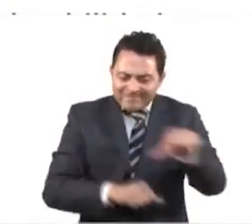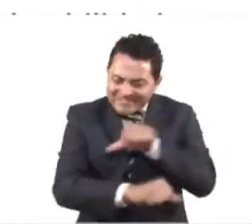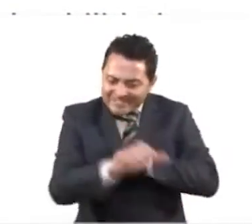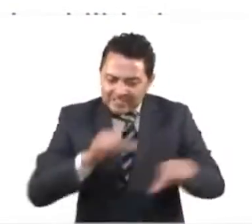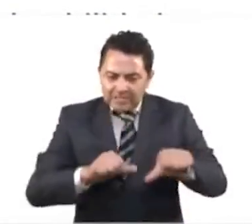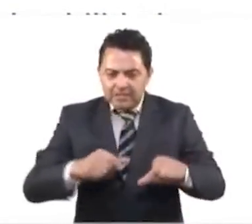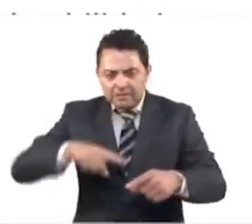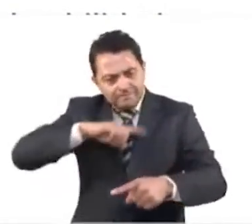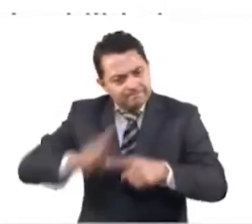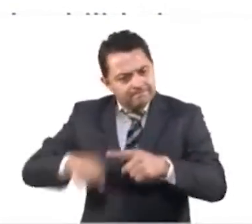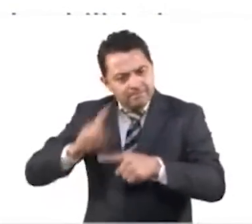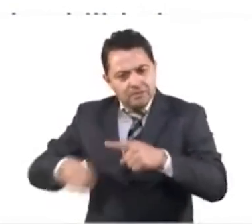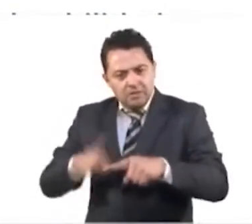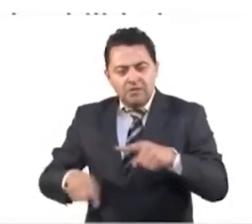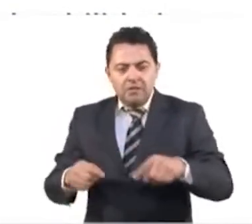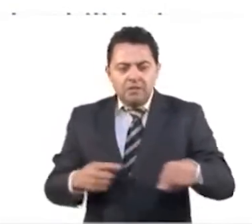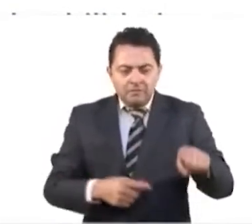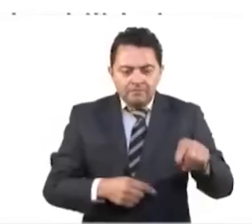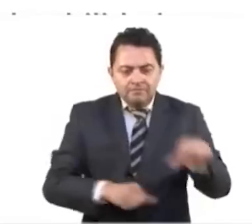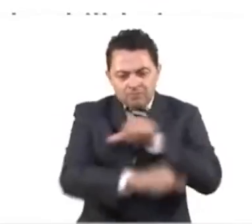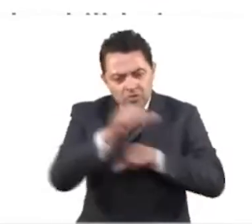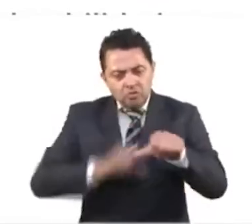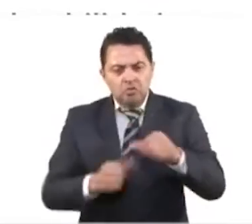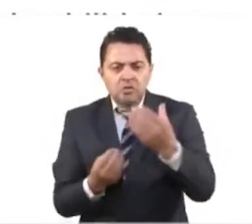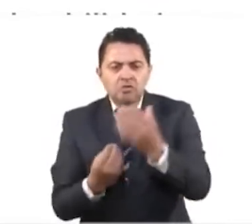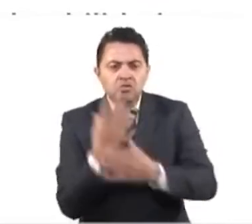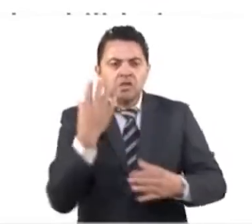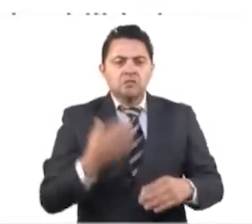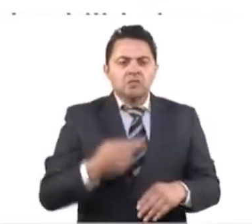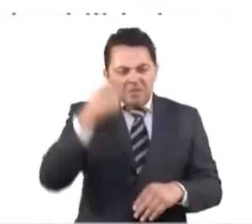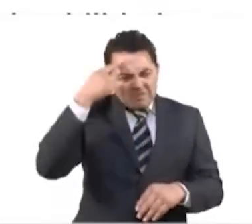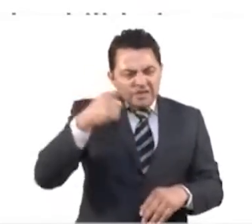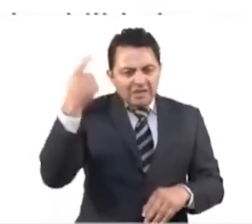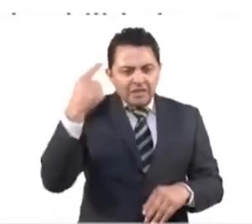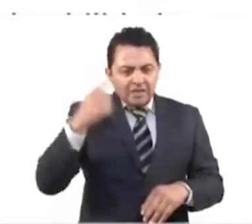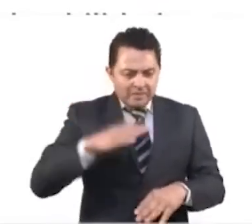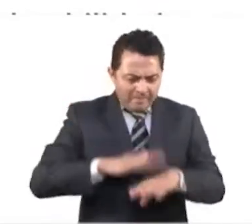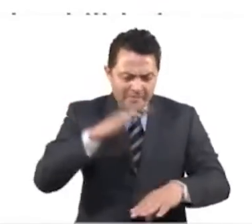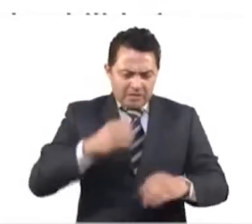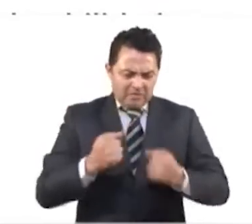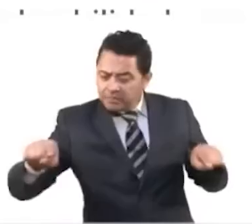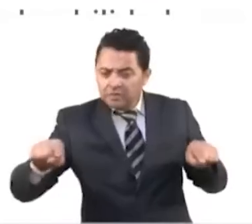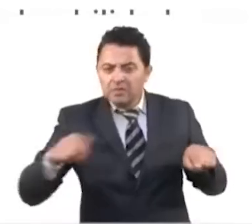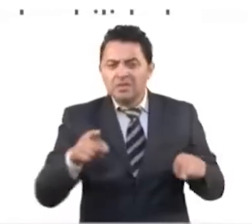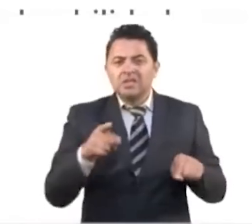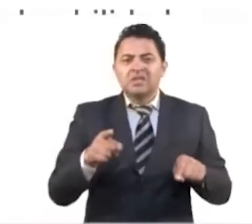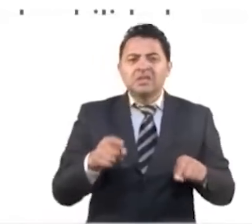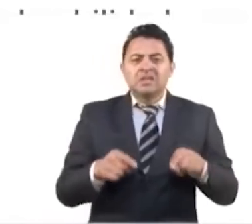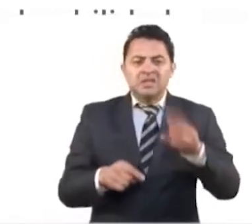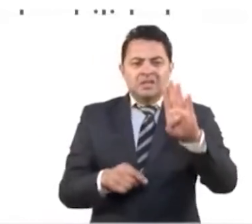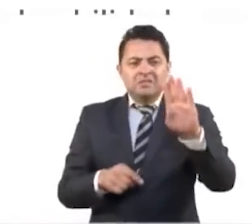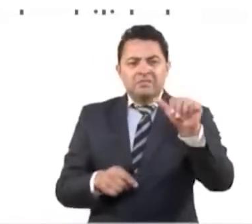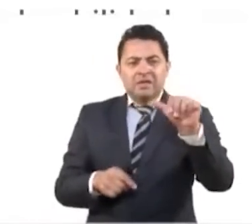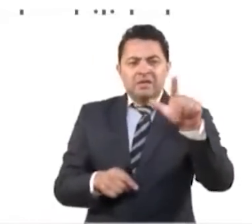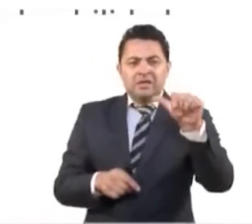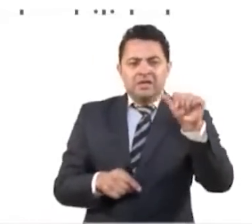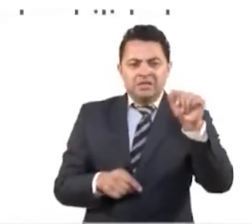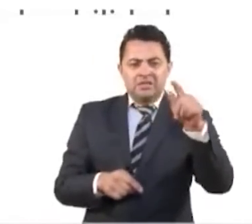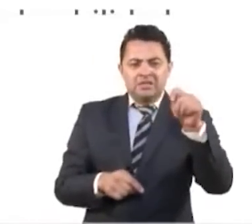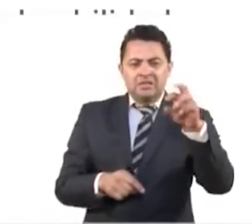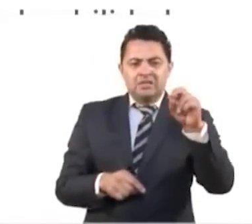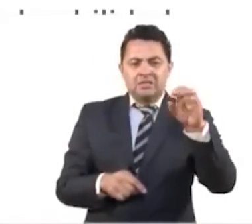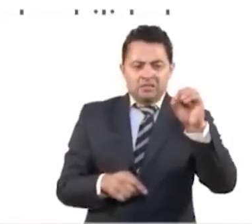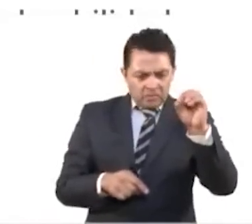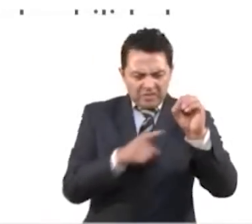este elemento fueron cambiados por rieles de mayor dureza para ofrecer una mayor y mejor resistencia y durabilidad, también se sustituyeron 22.000